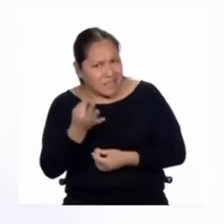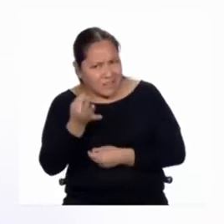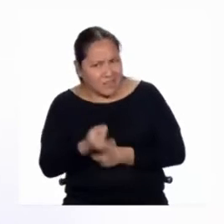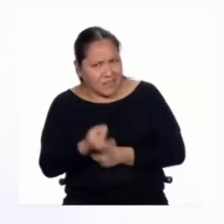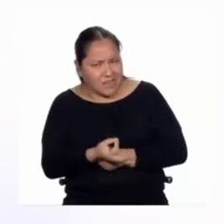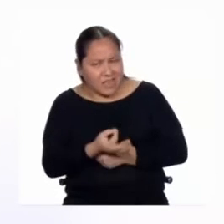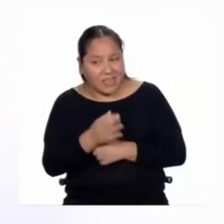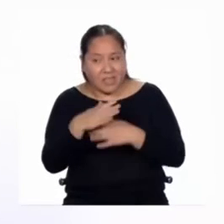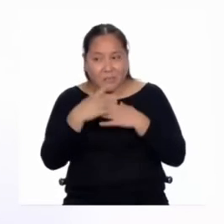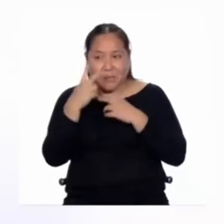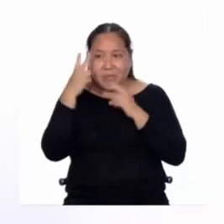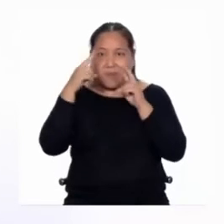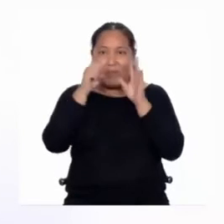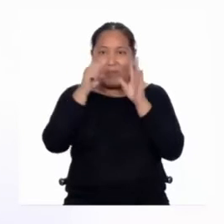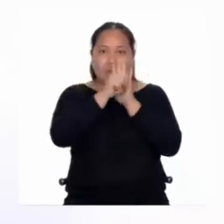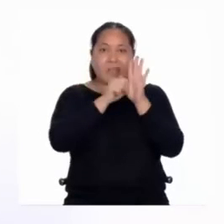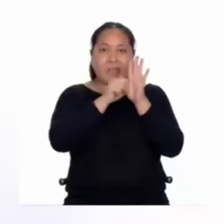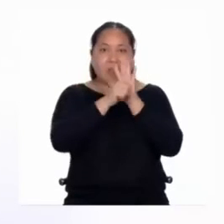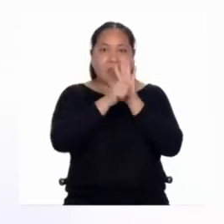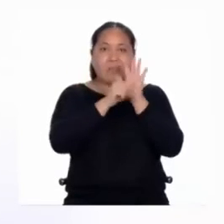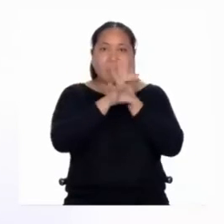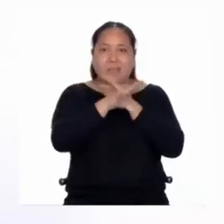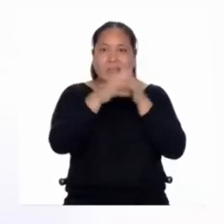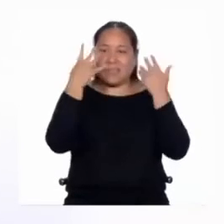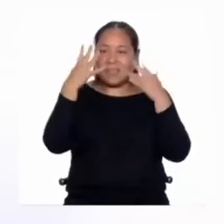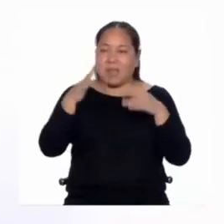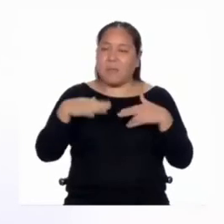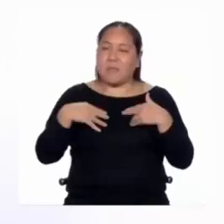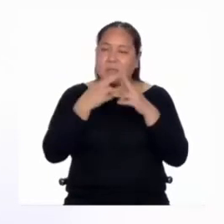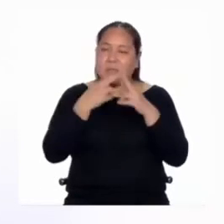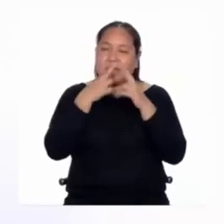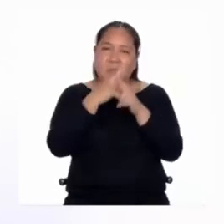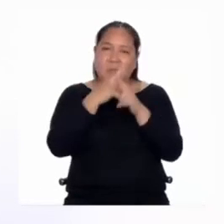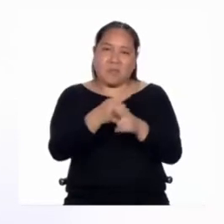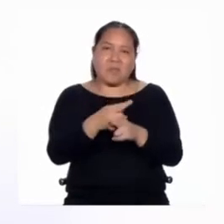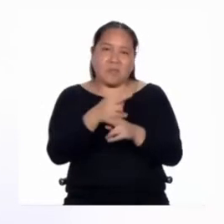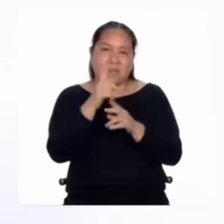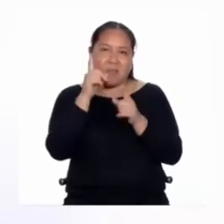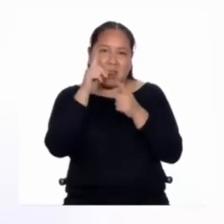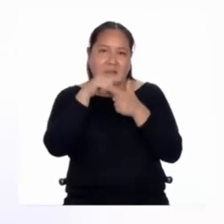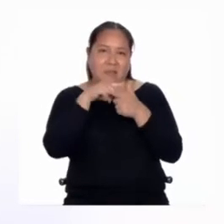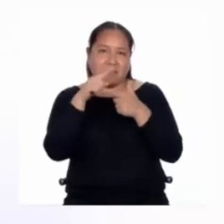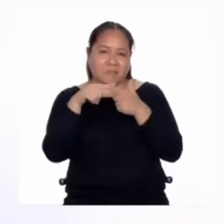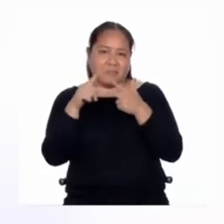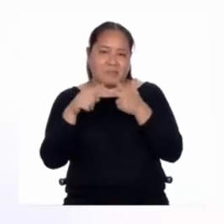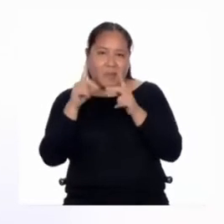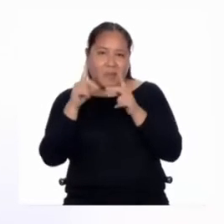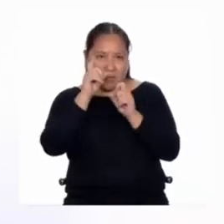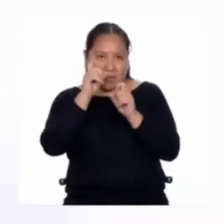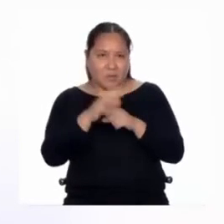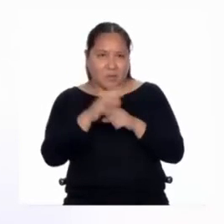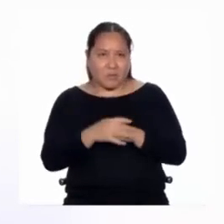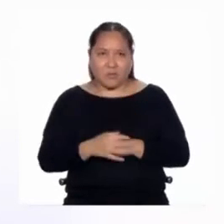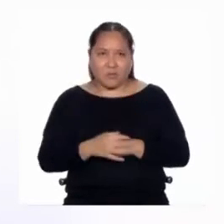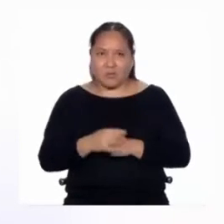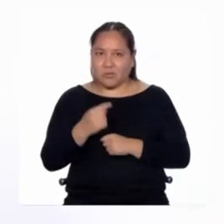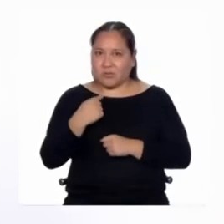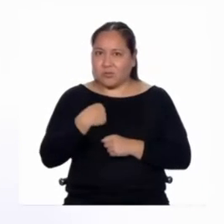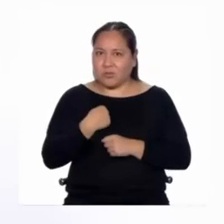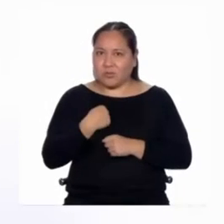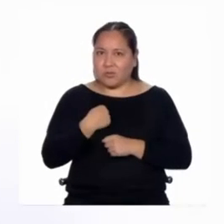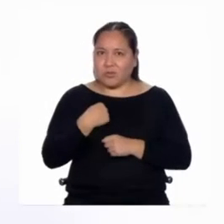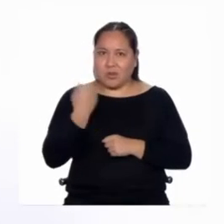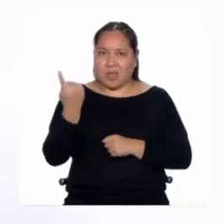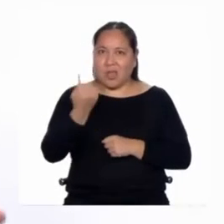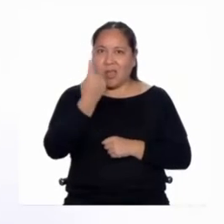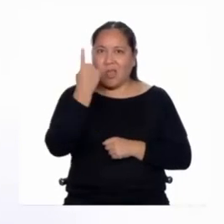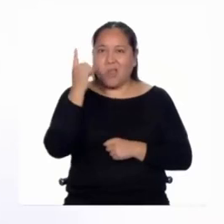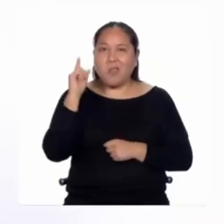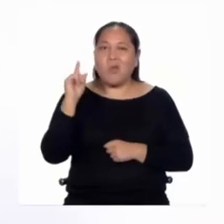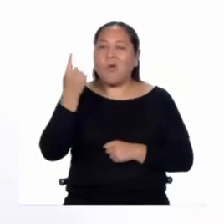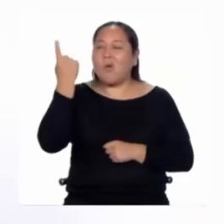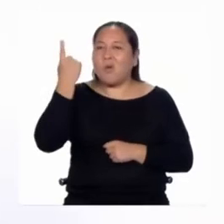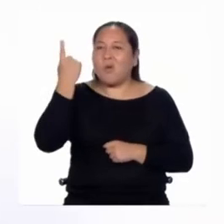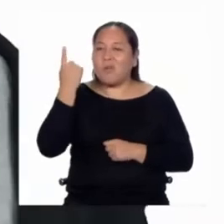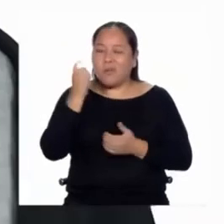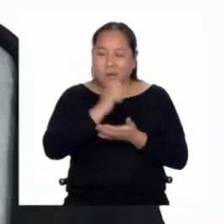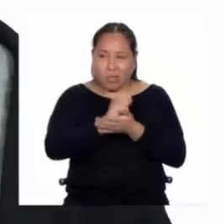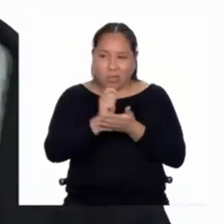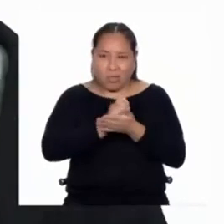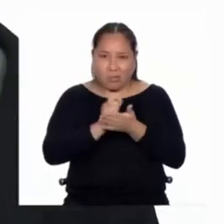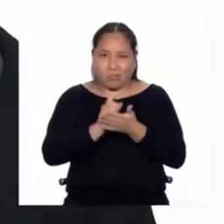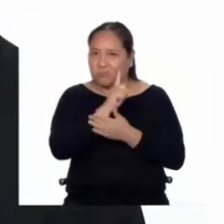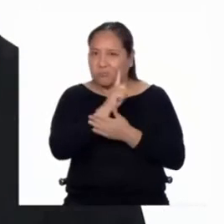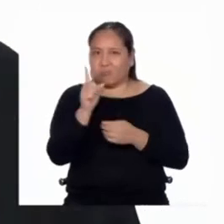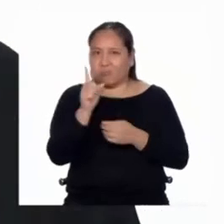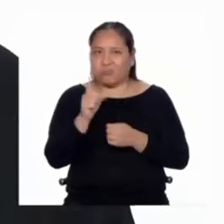después de haber visto el video, creo que ya podemos responder a mis preguntas iniciales, pero yo no voy a ser el único que se ponga manos a la